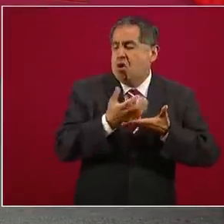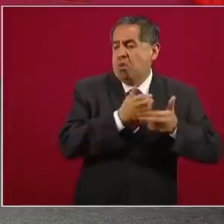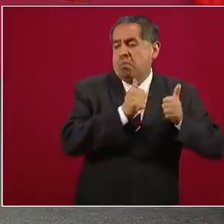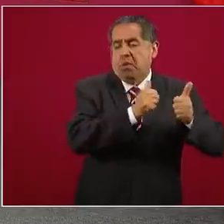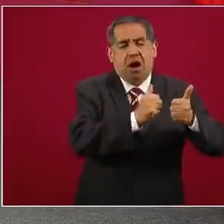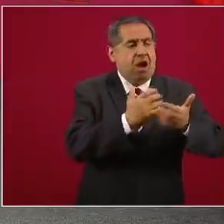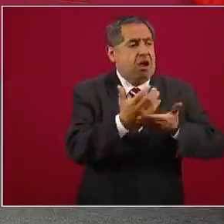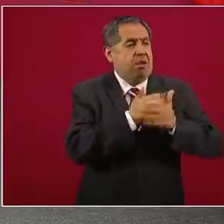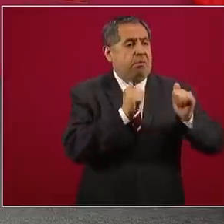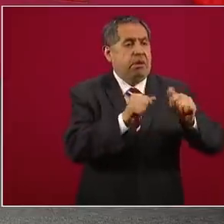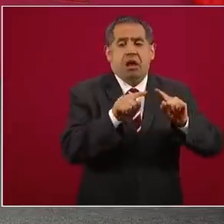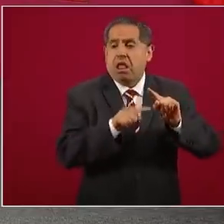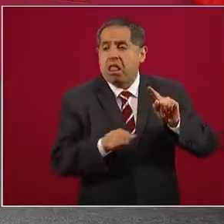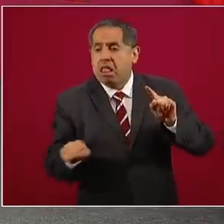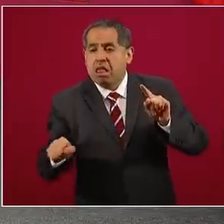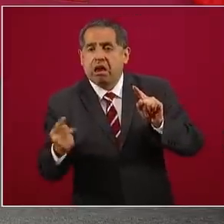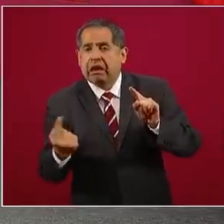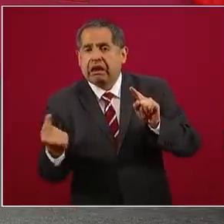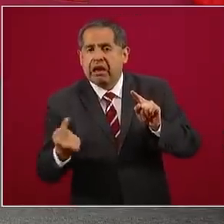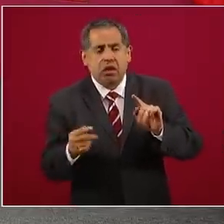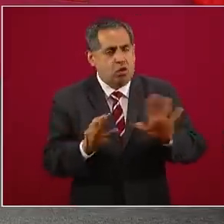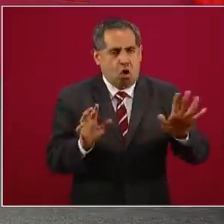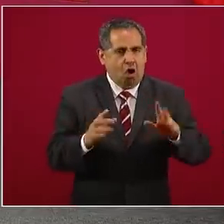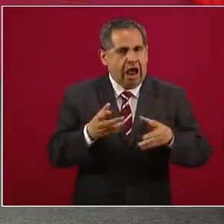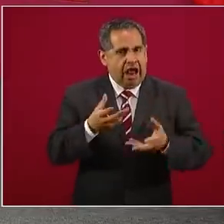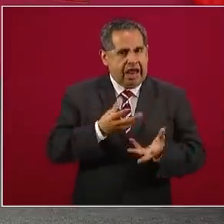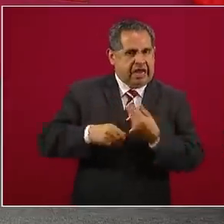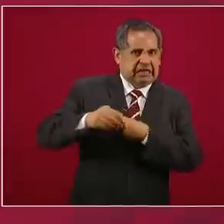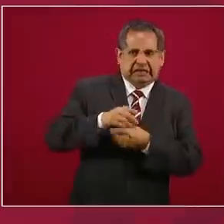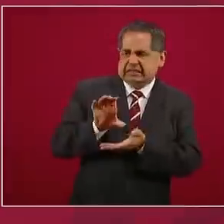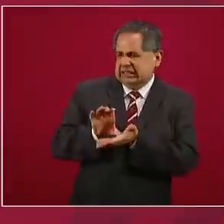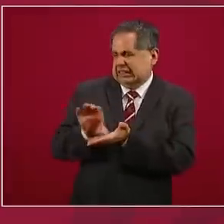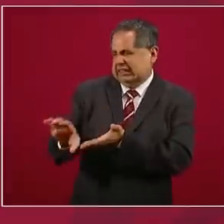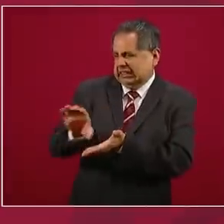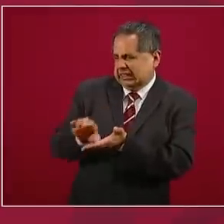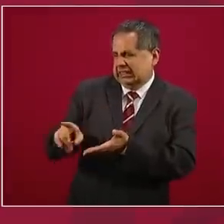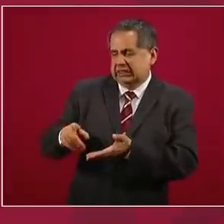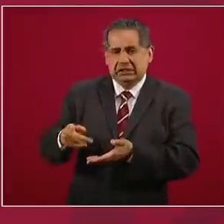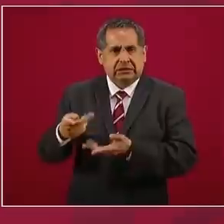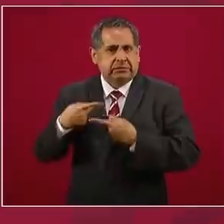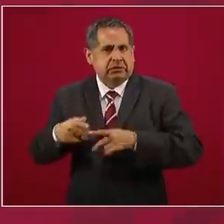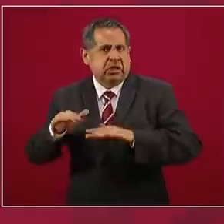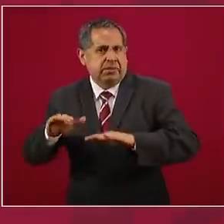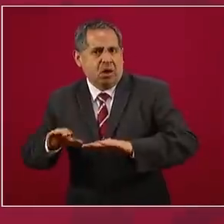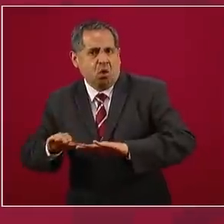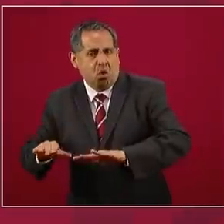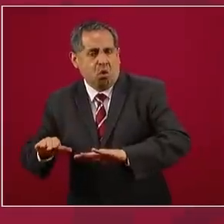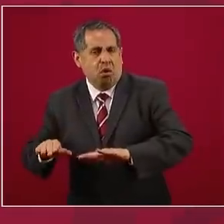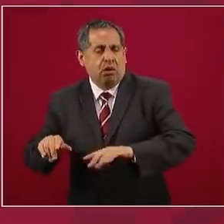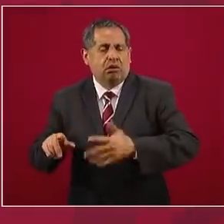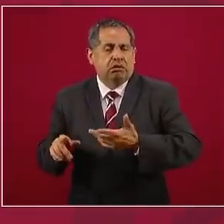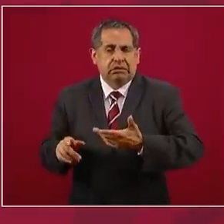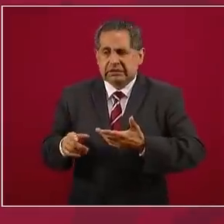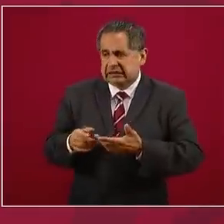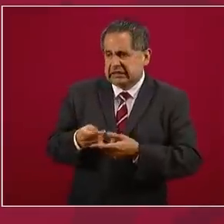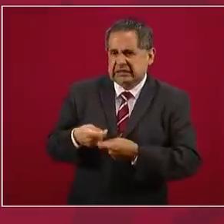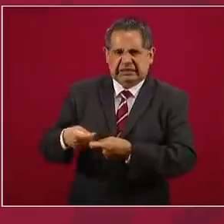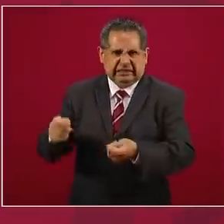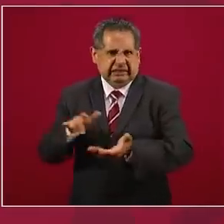en lo alto de la pirámide poblacional, buscando que permearan los recursos y llegaran a los de